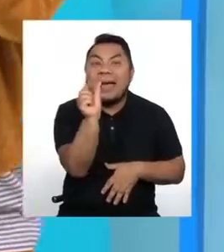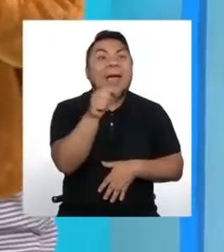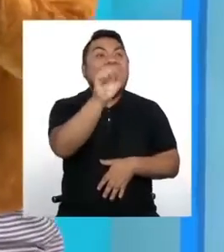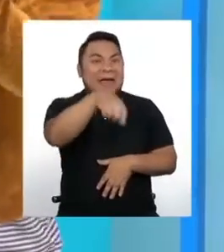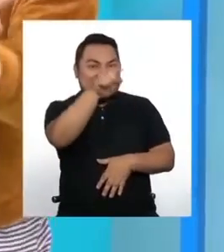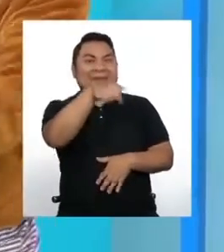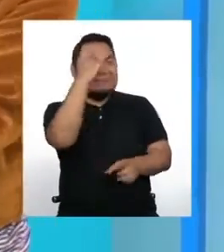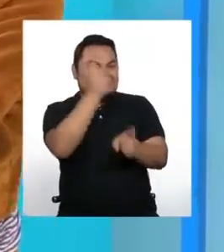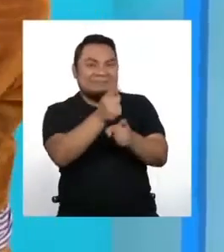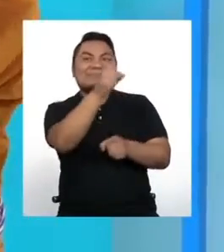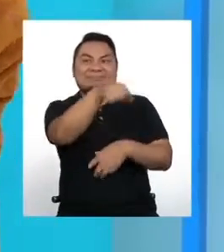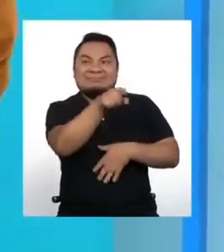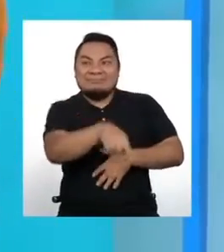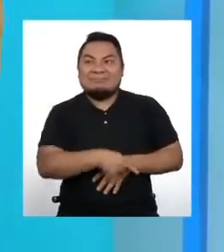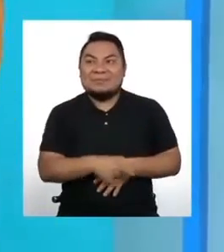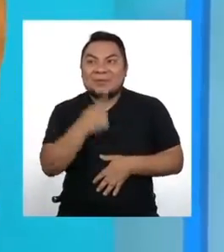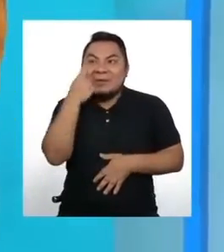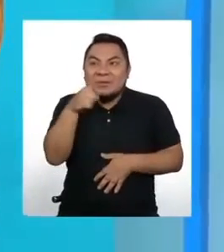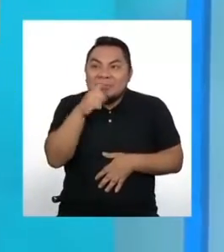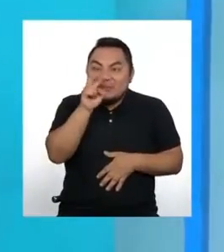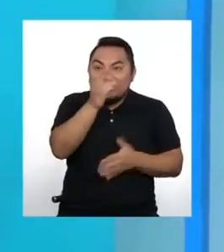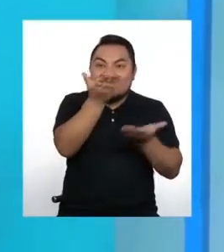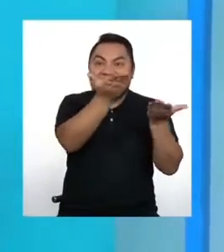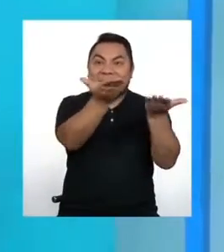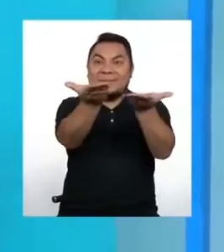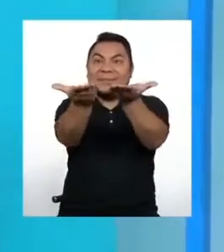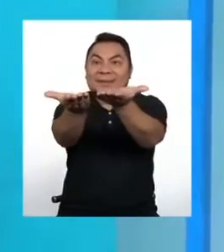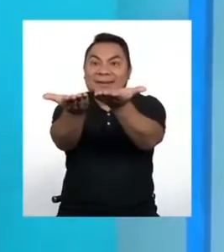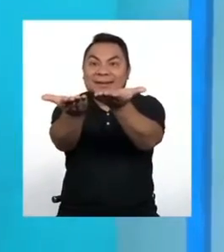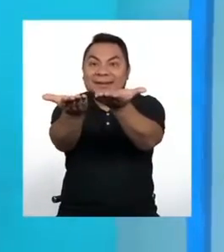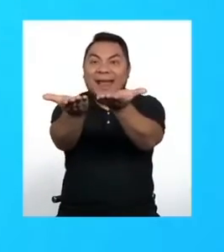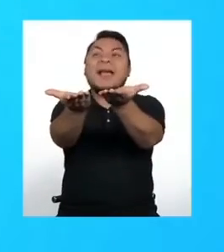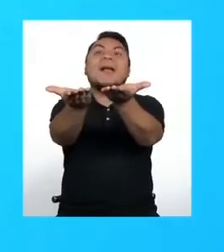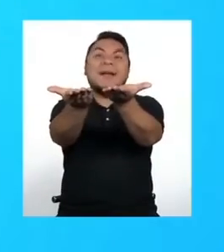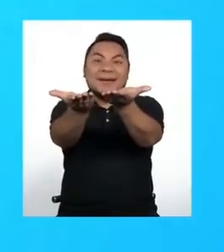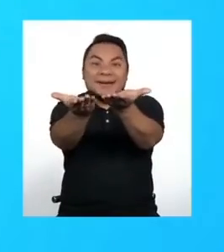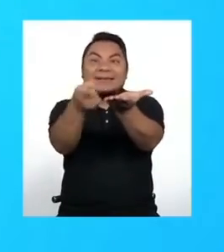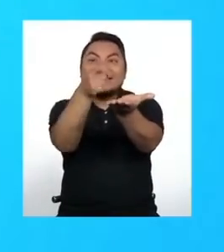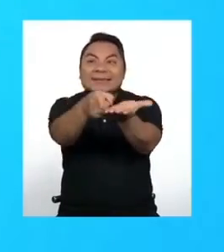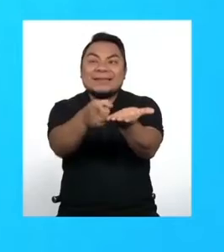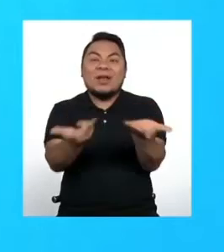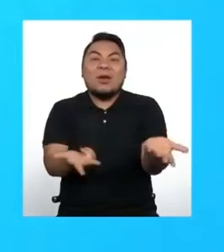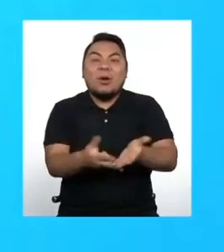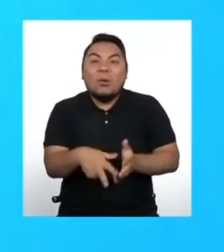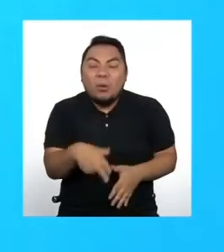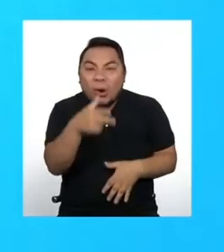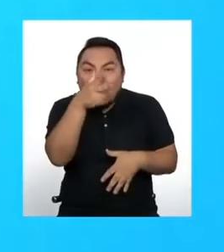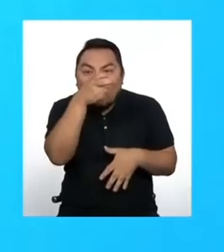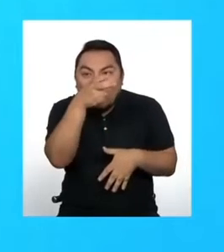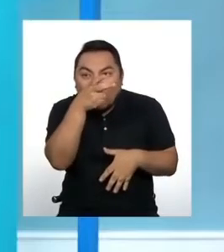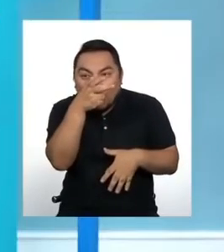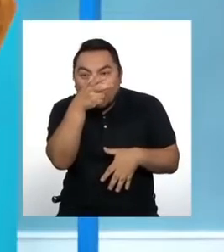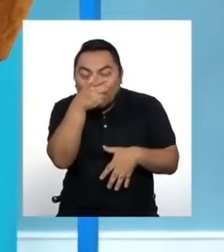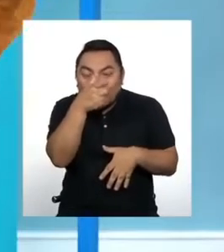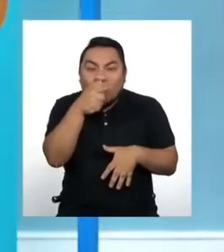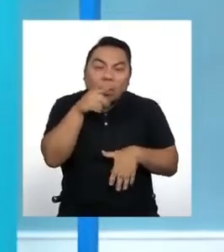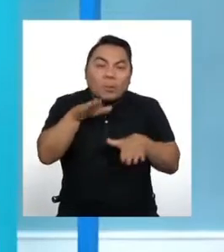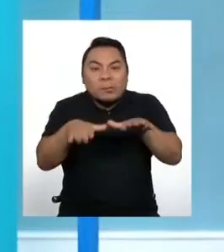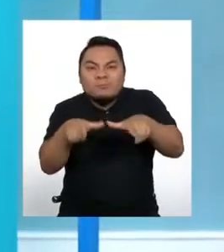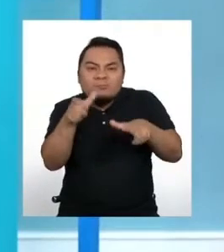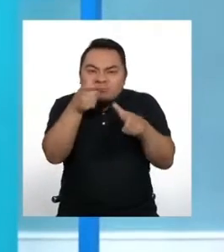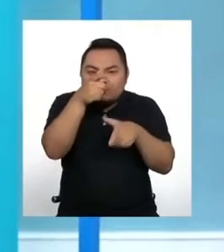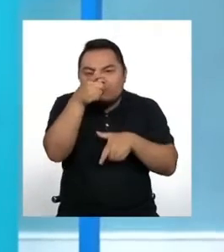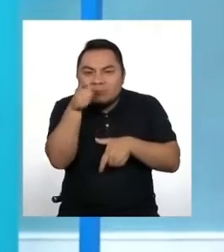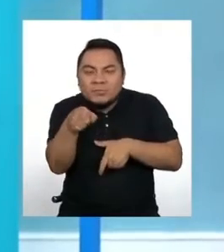para las acciones. Si la familia no conoce la lengua de señas peruana, establece una seña o gesto